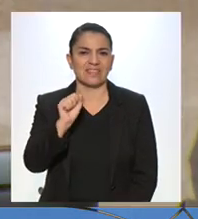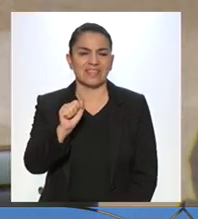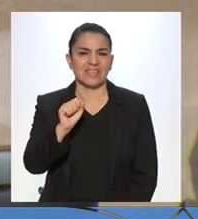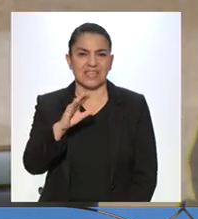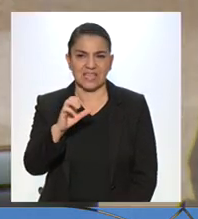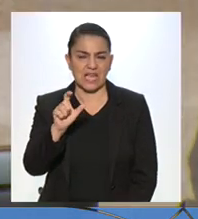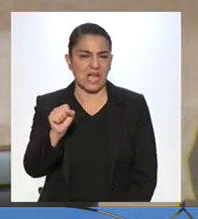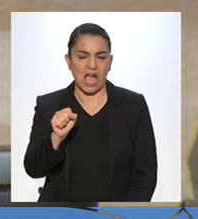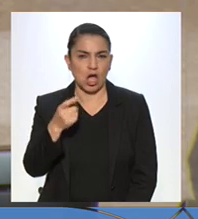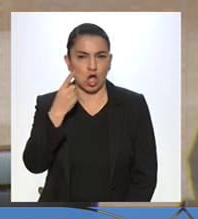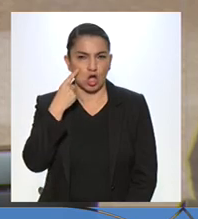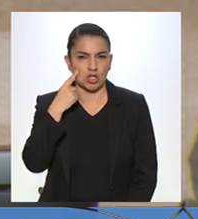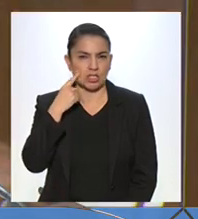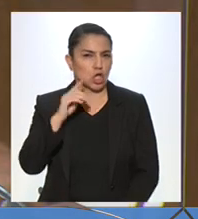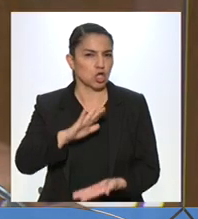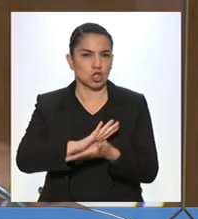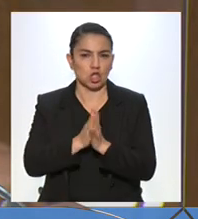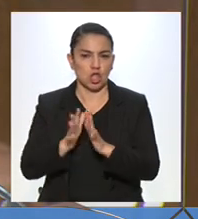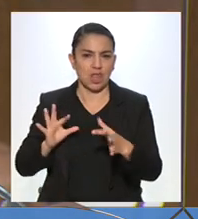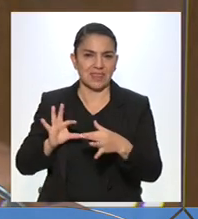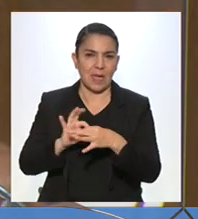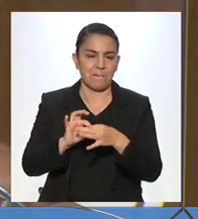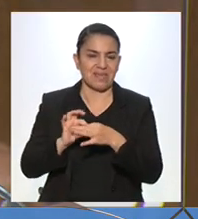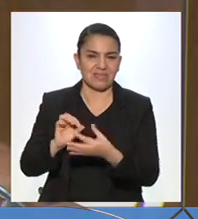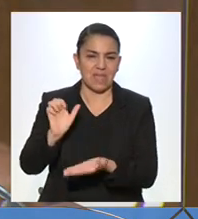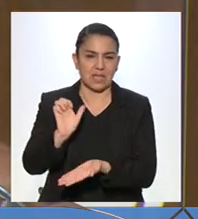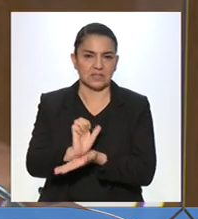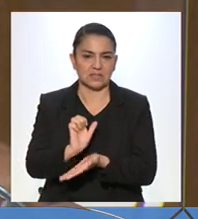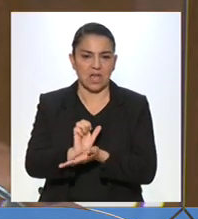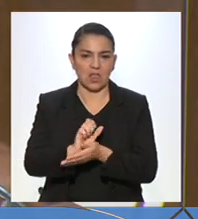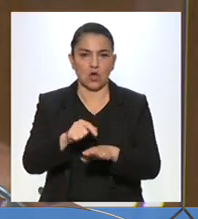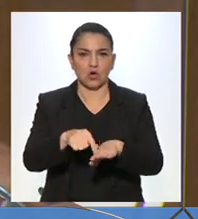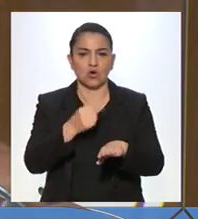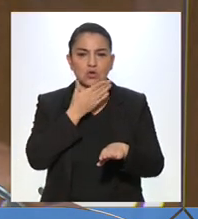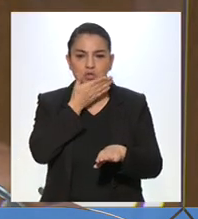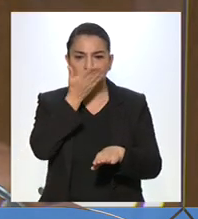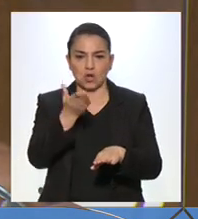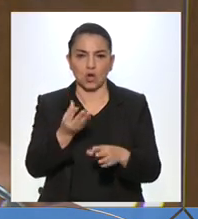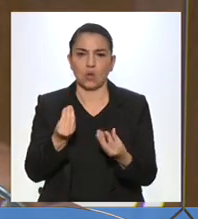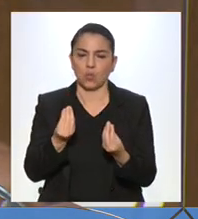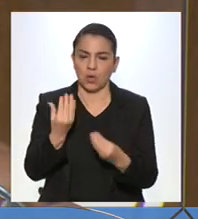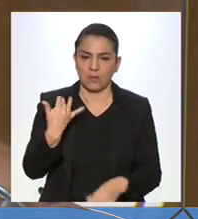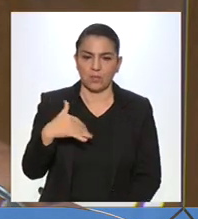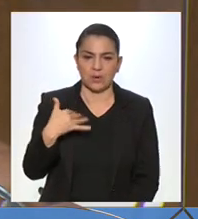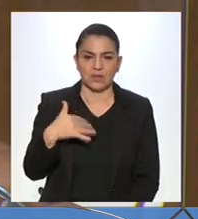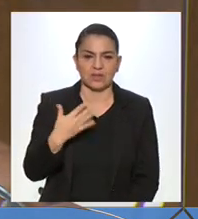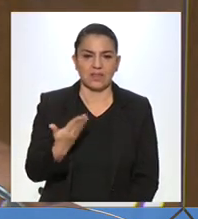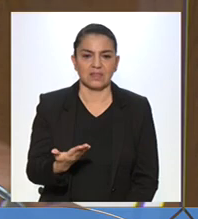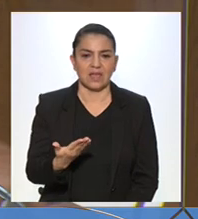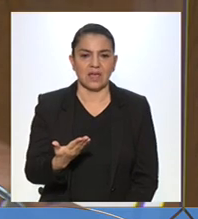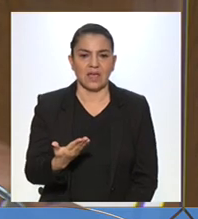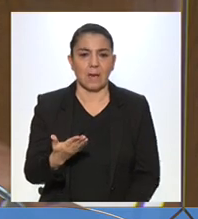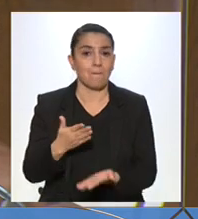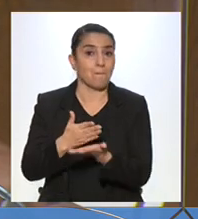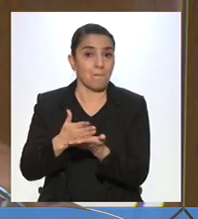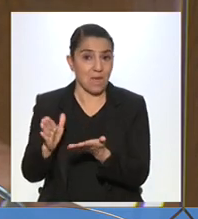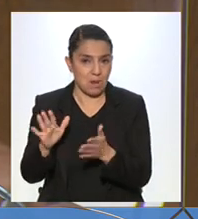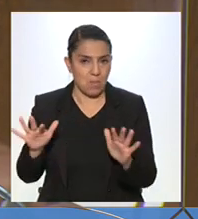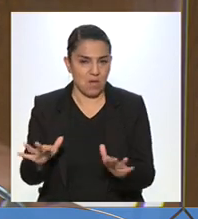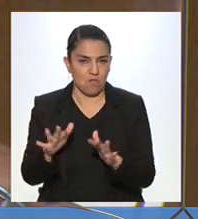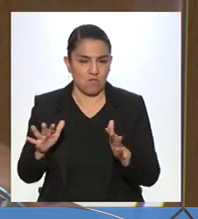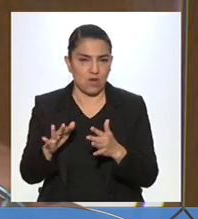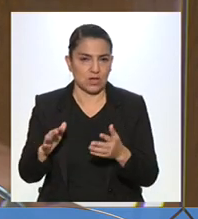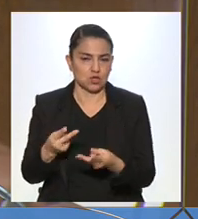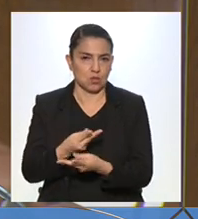del Estado. La inversión pública en la zona extrema, la zona austral, evidentemente que son muy significativas. Una merma de este esfuerzo público en